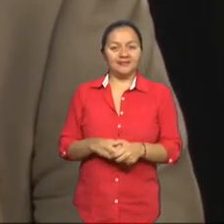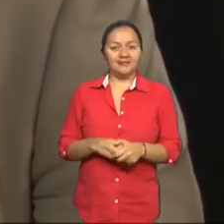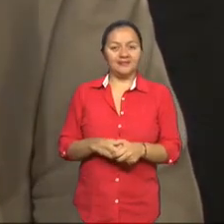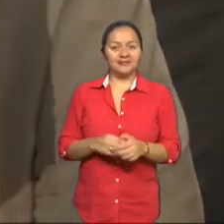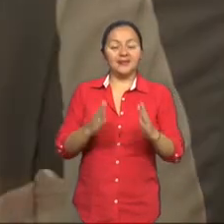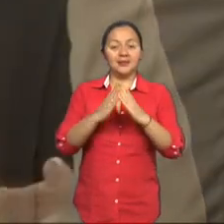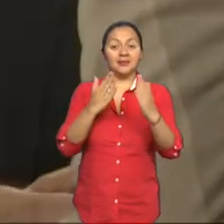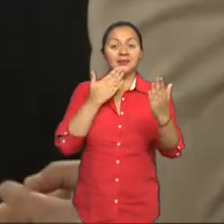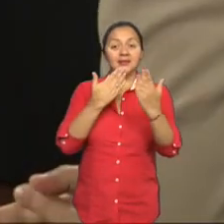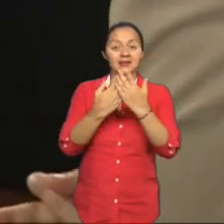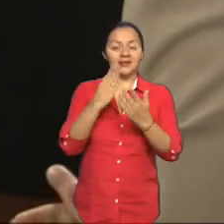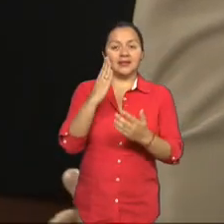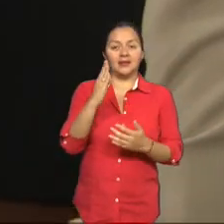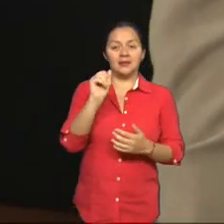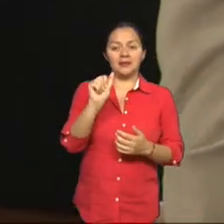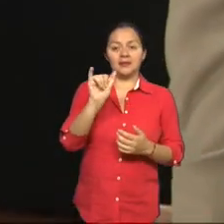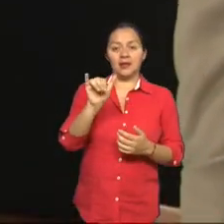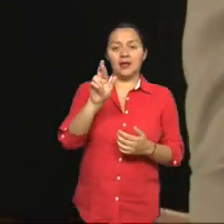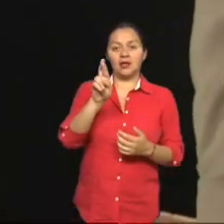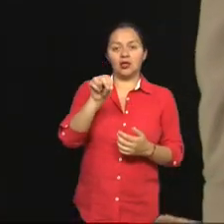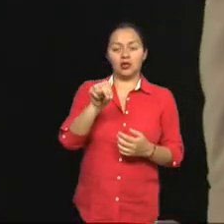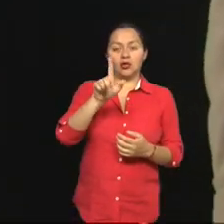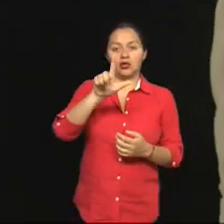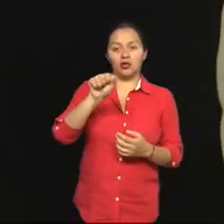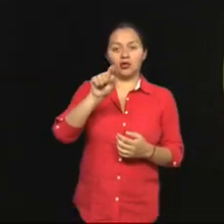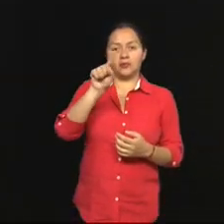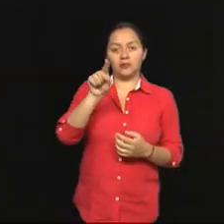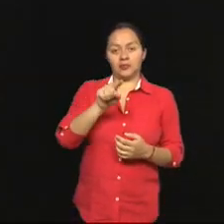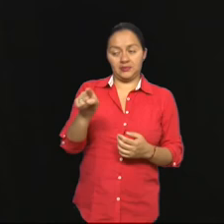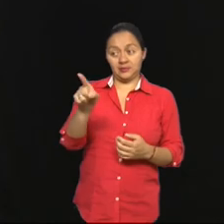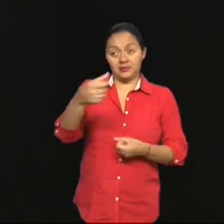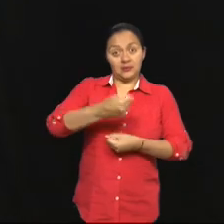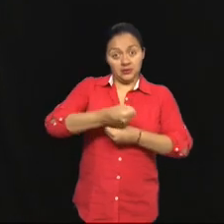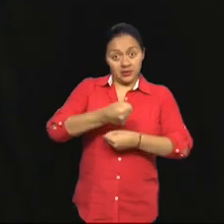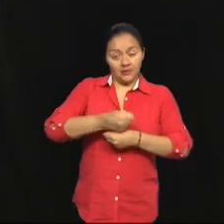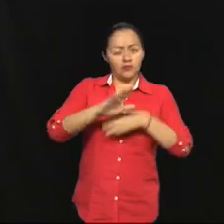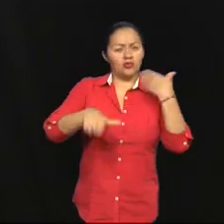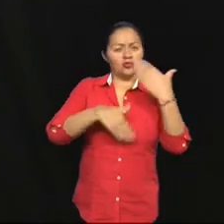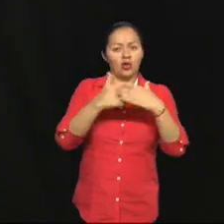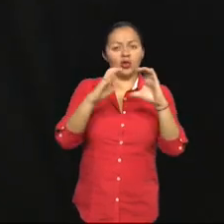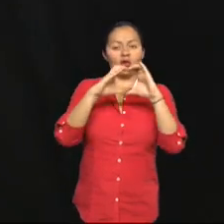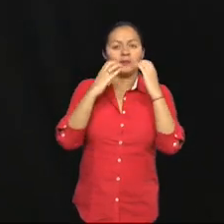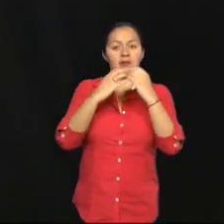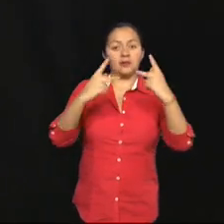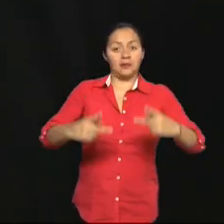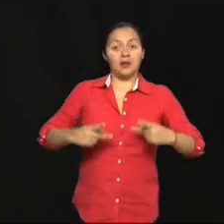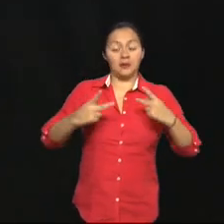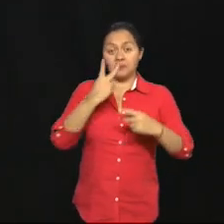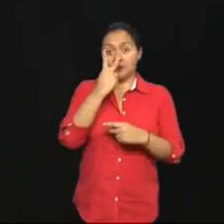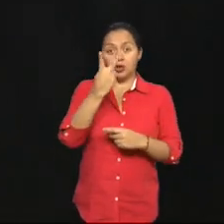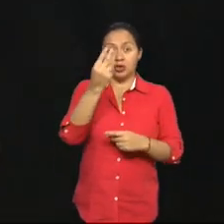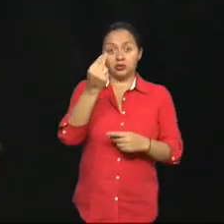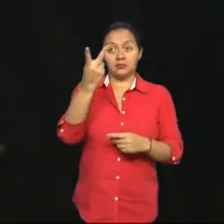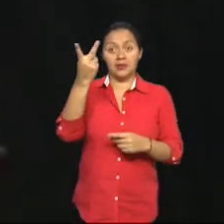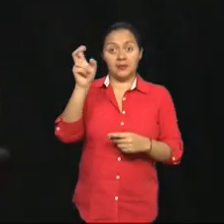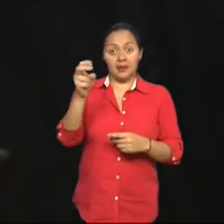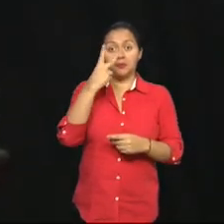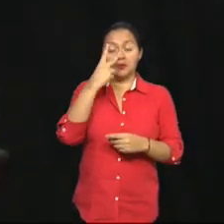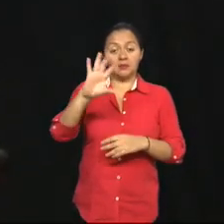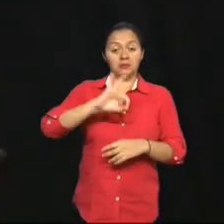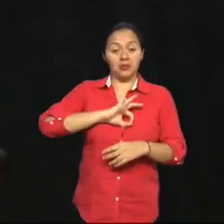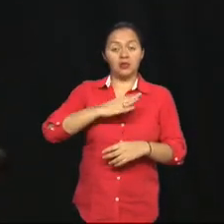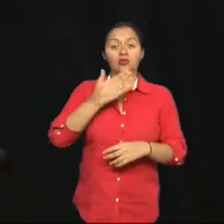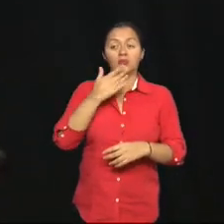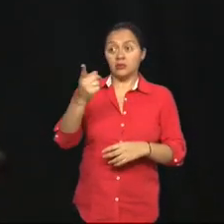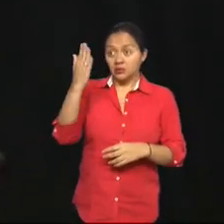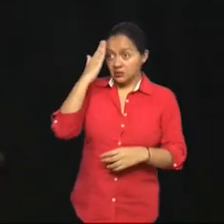Muchas gracias. Byron López nos ha conversado sobre el trabajo que viene realizando el Comité Paralímpico y esperemos ver en el 2020 esos frutos del trabajo que viene realizando. Y ya